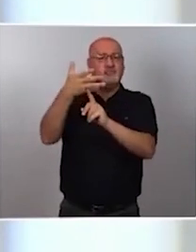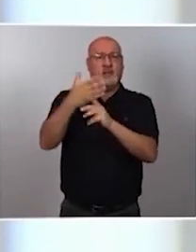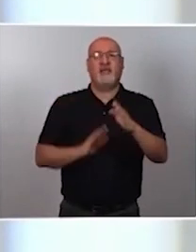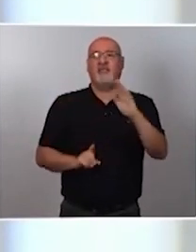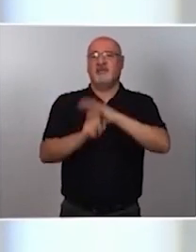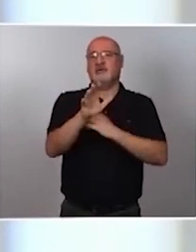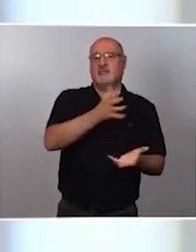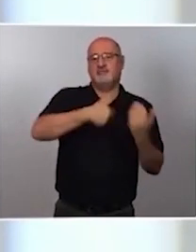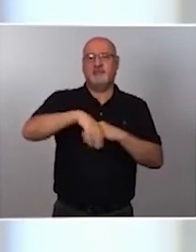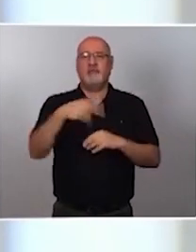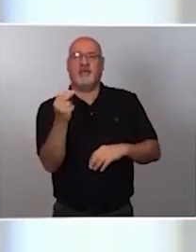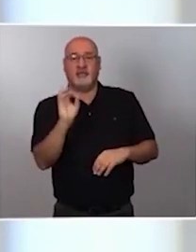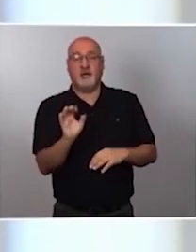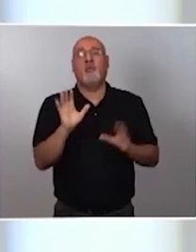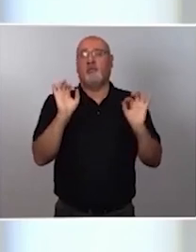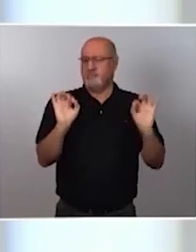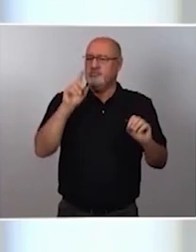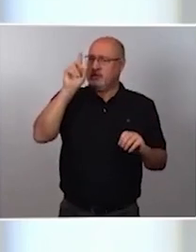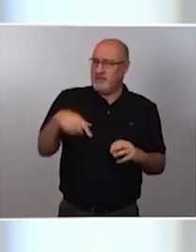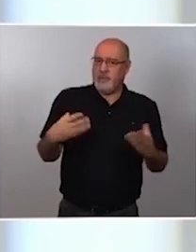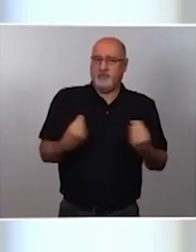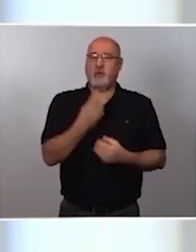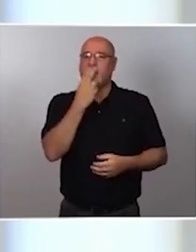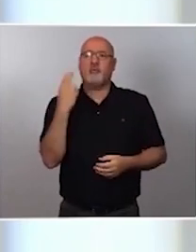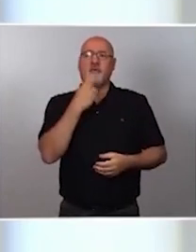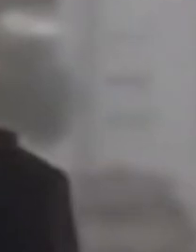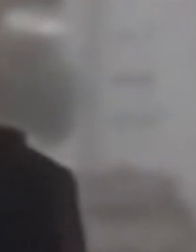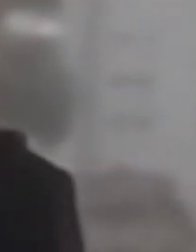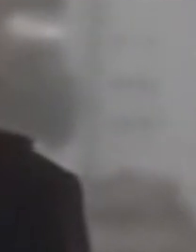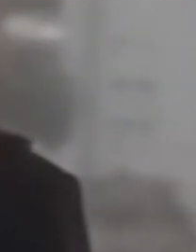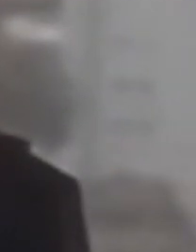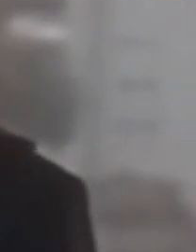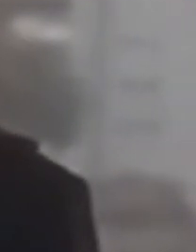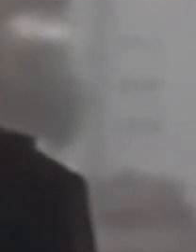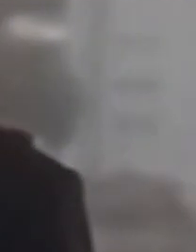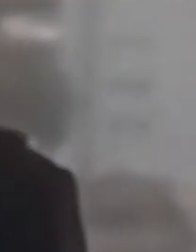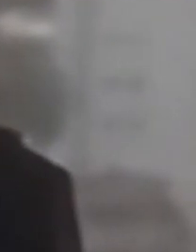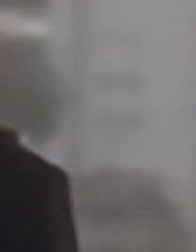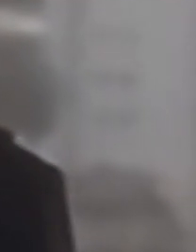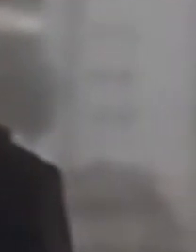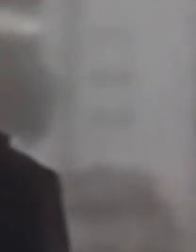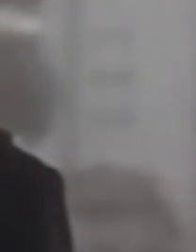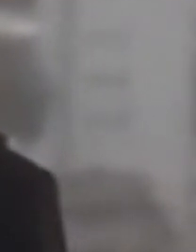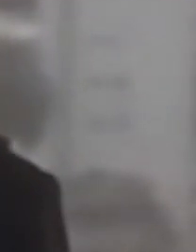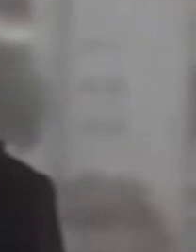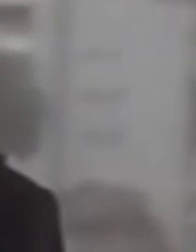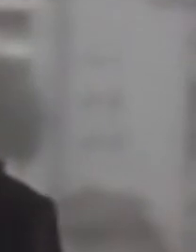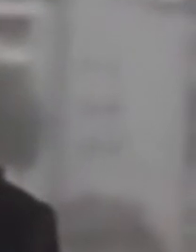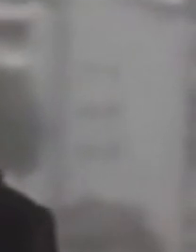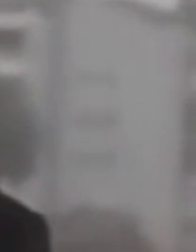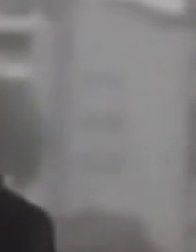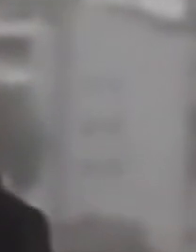subyace a todo que los seres humanos son son unos son unos momentos más del estado y